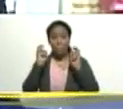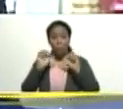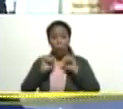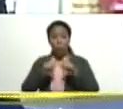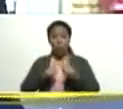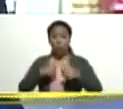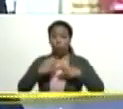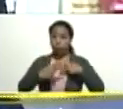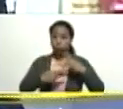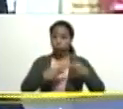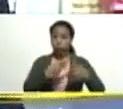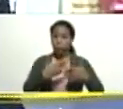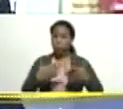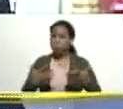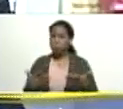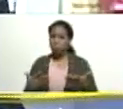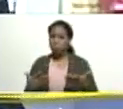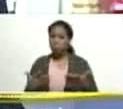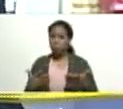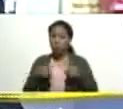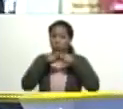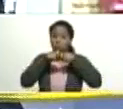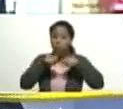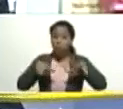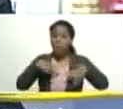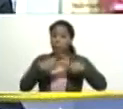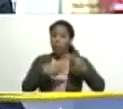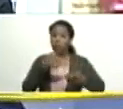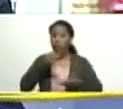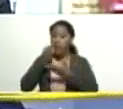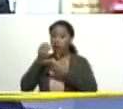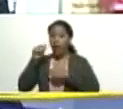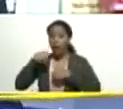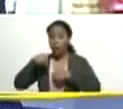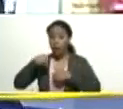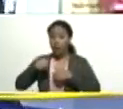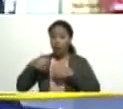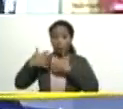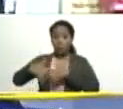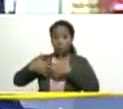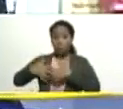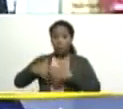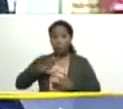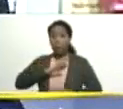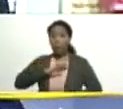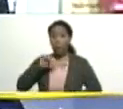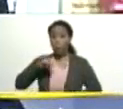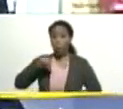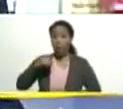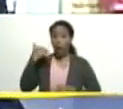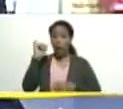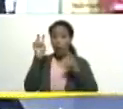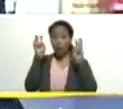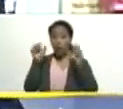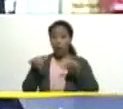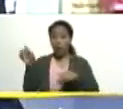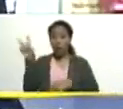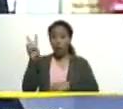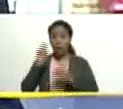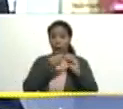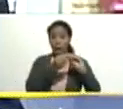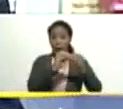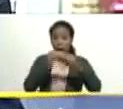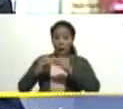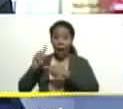proceso de masificación de la producción del café, gran parte de las maquinarias que hoy se instalaron en Venezuela